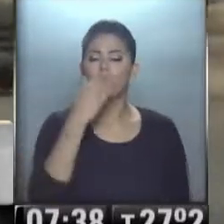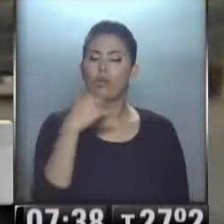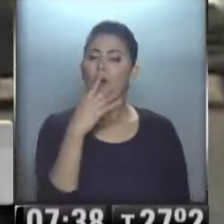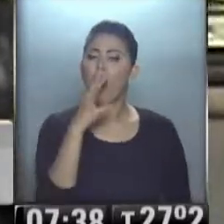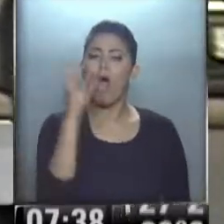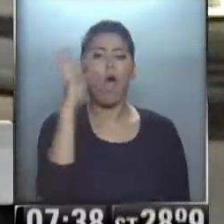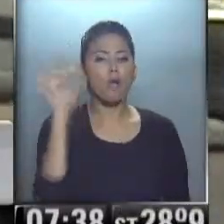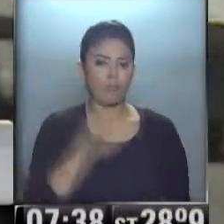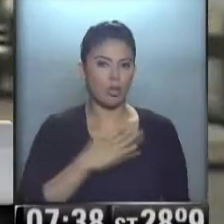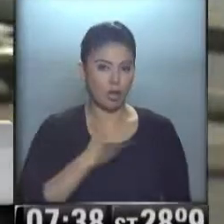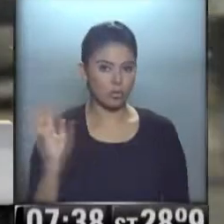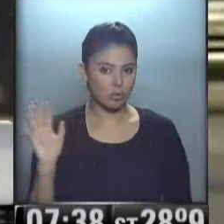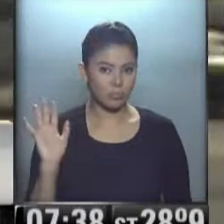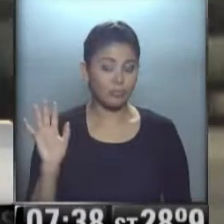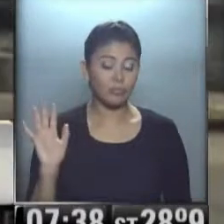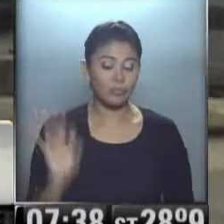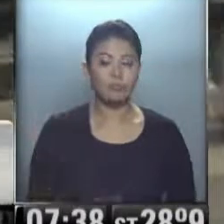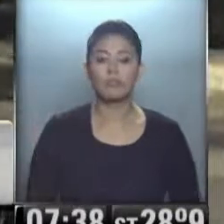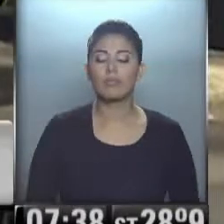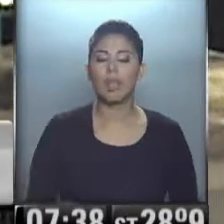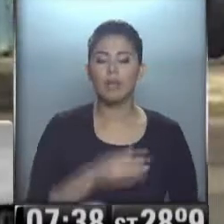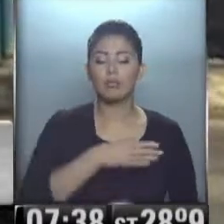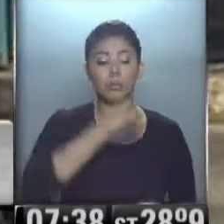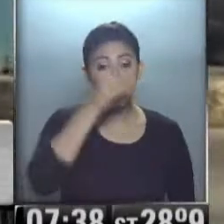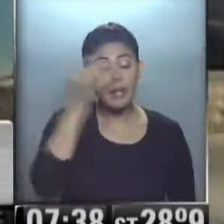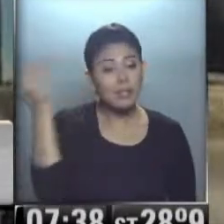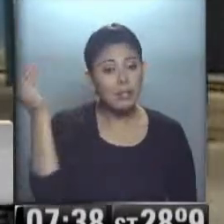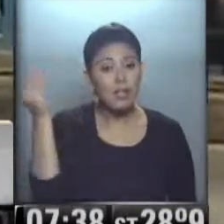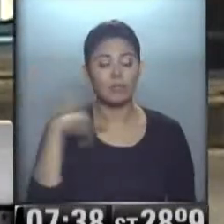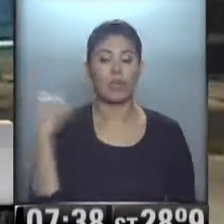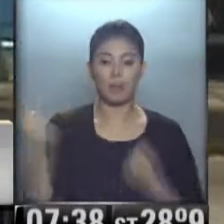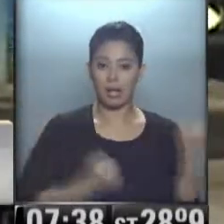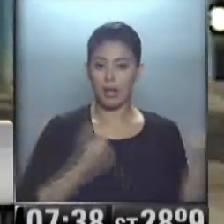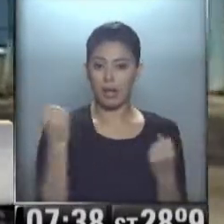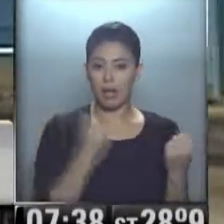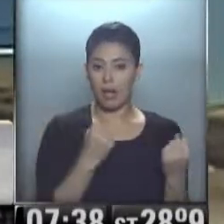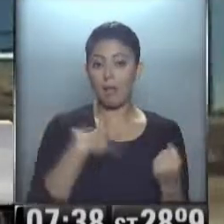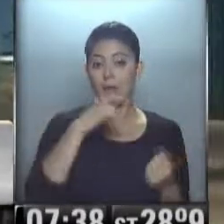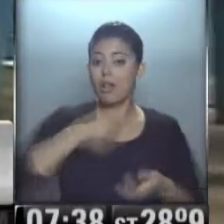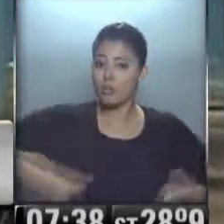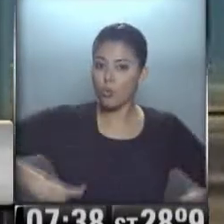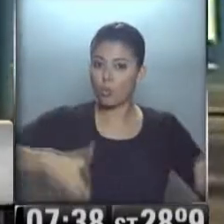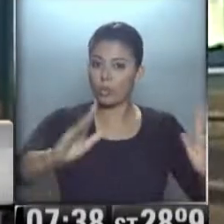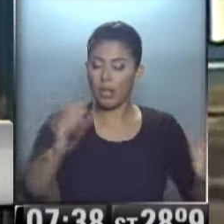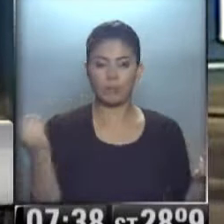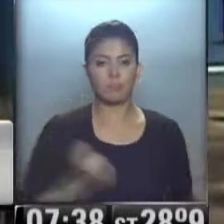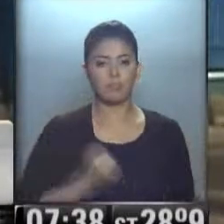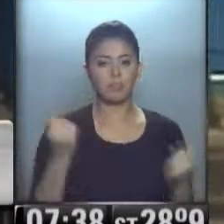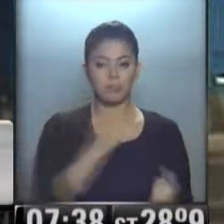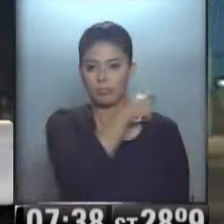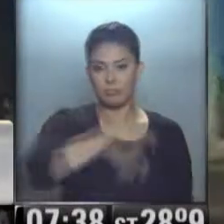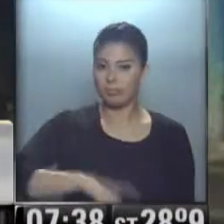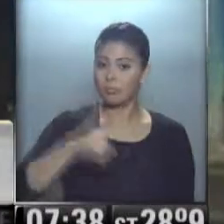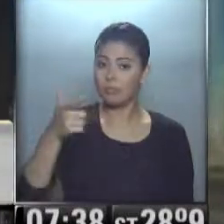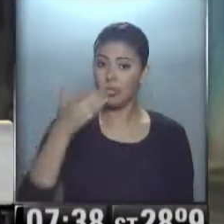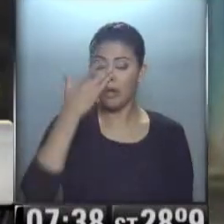una opinión personal muchas veces uno cuando va conduciendo sobre todo en la ruta no tiene puesto el cinturón de seguridad